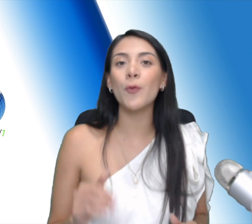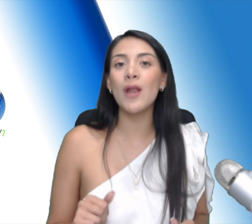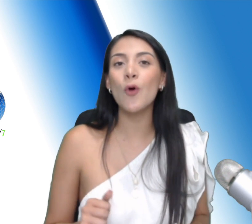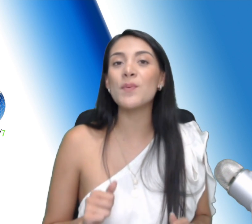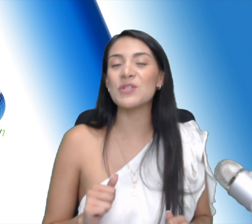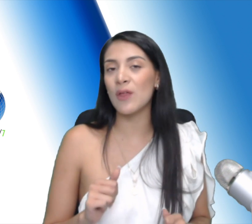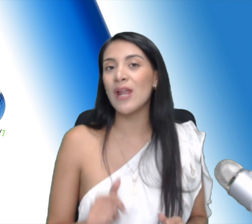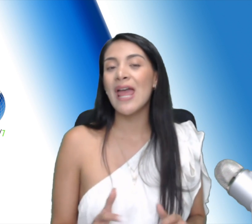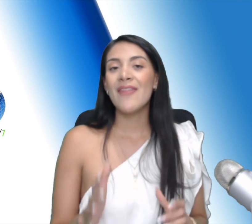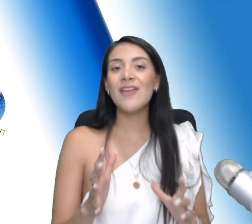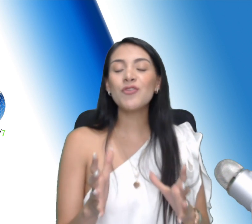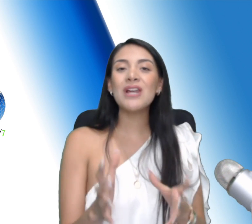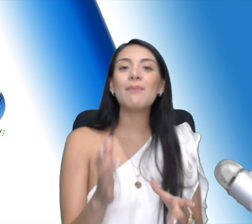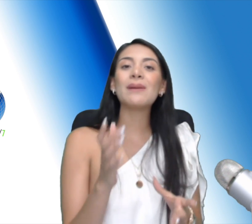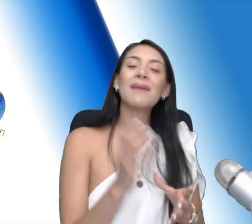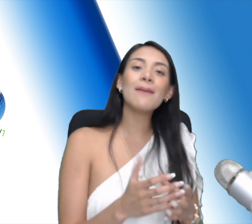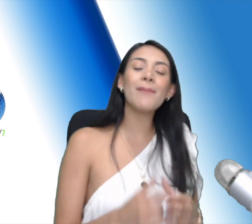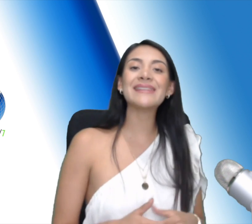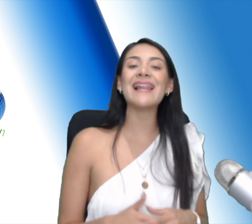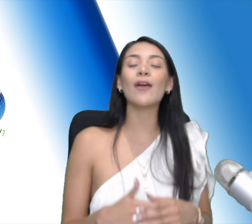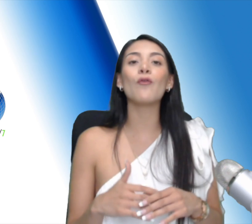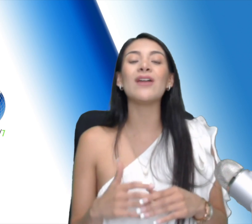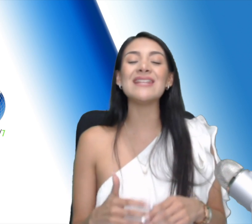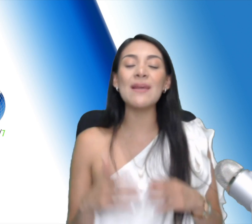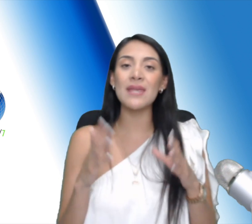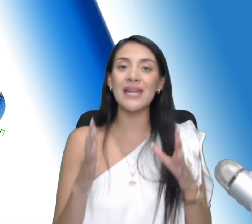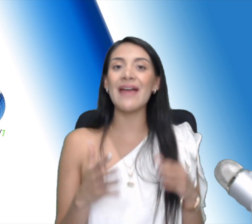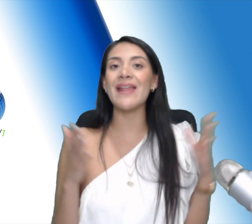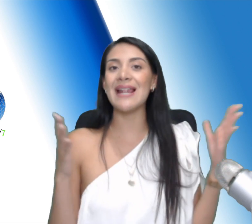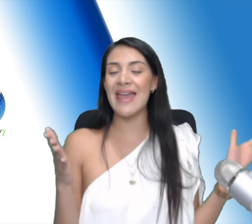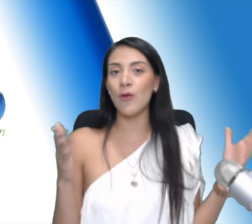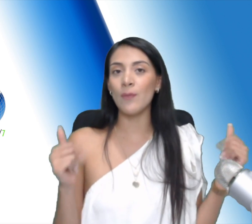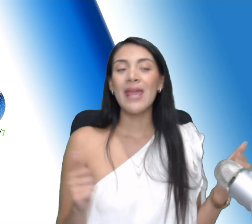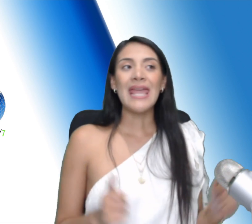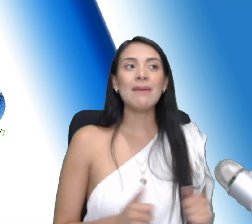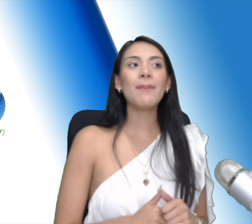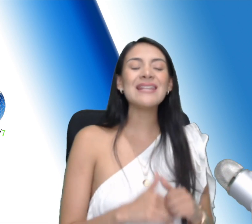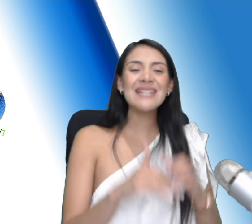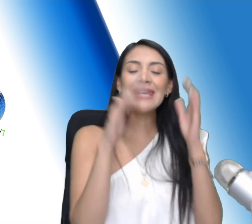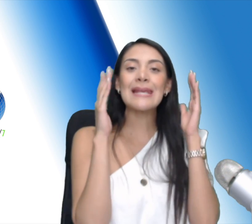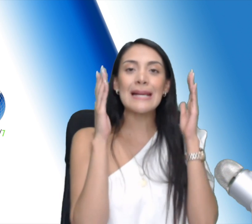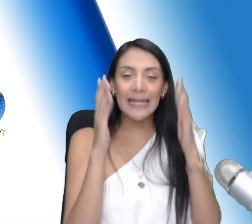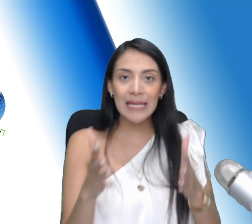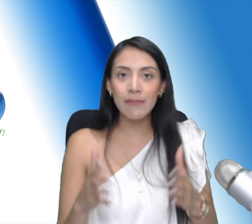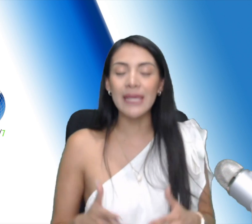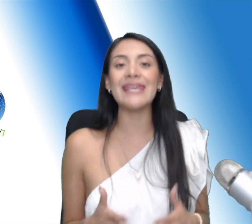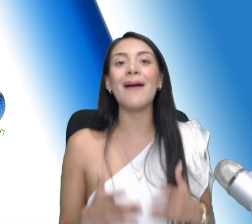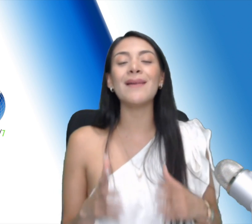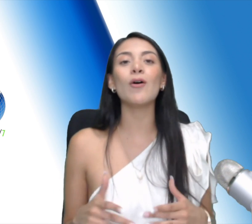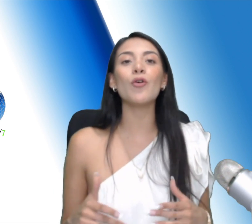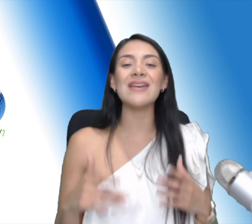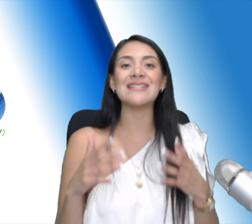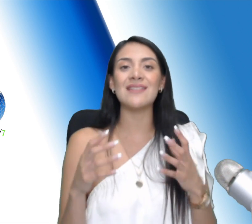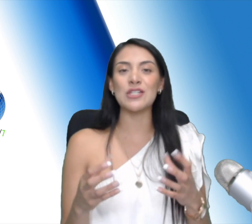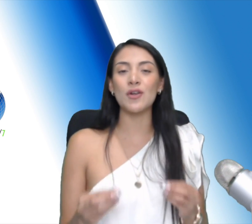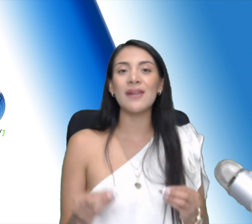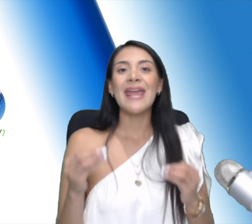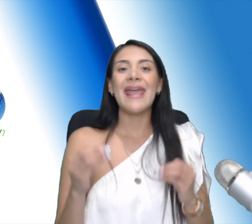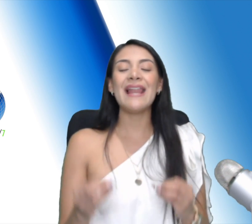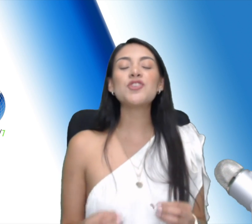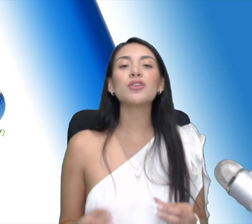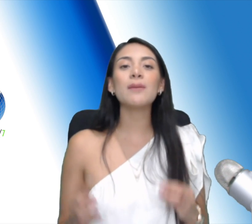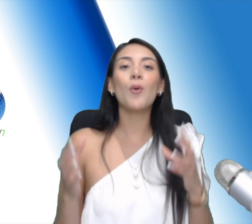Andrés Manuel López Obrador dentro de la primera parte de la conferencia mañanera del día de hoy y me parece increíble y a aplaudo esta